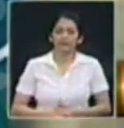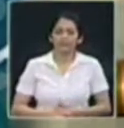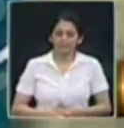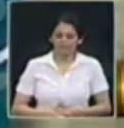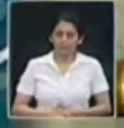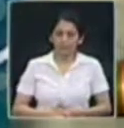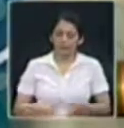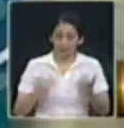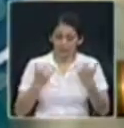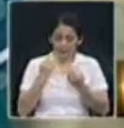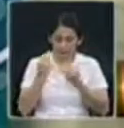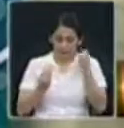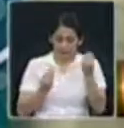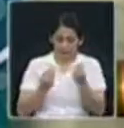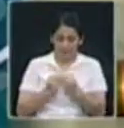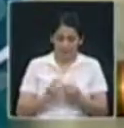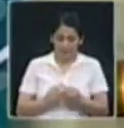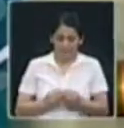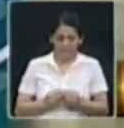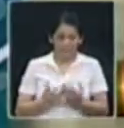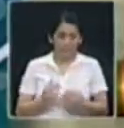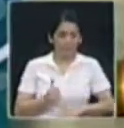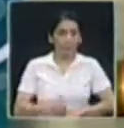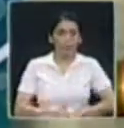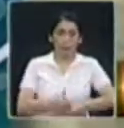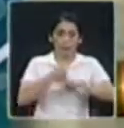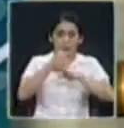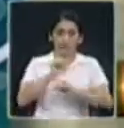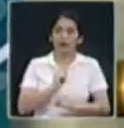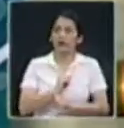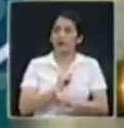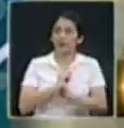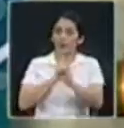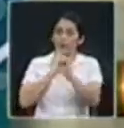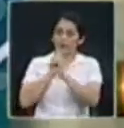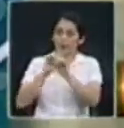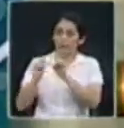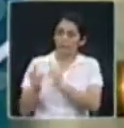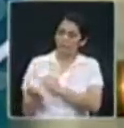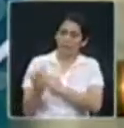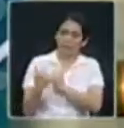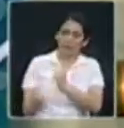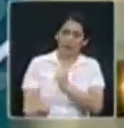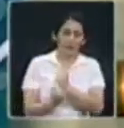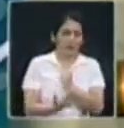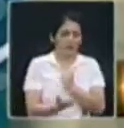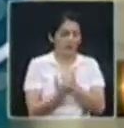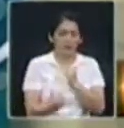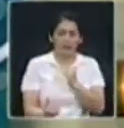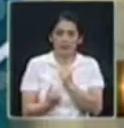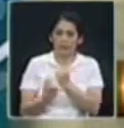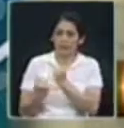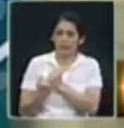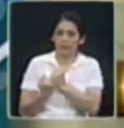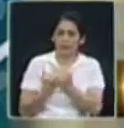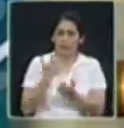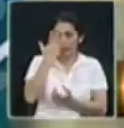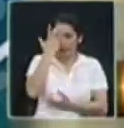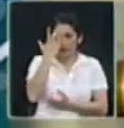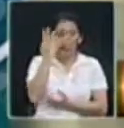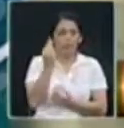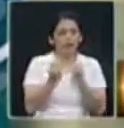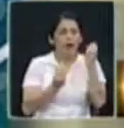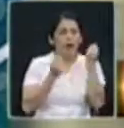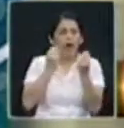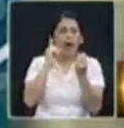ahí estamos aglutinando a todas las instituciones que actualmente conforman el plan en un sistema nacional de prevención para erradicación de la violencia.